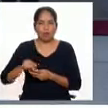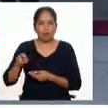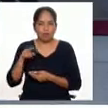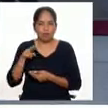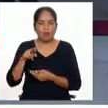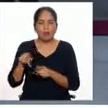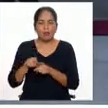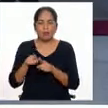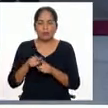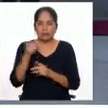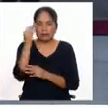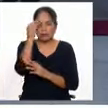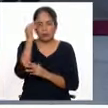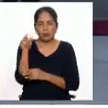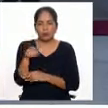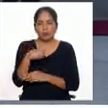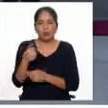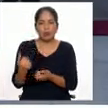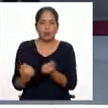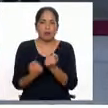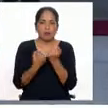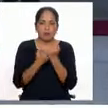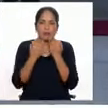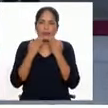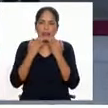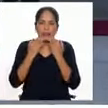también para ese proyecto. Muchísimas gracias por eso.